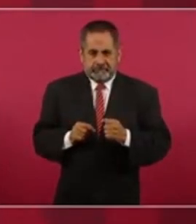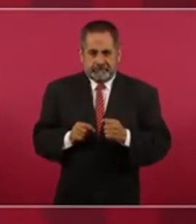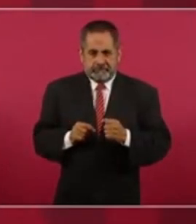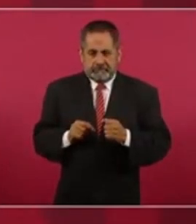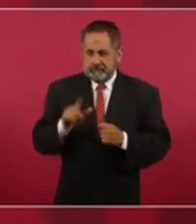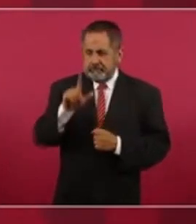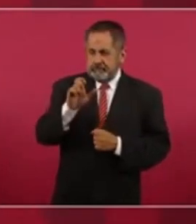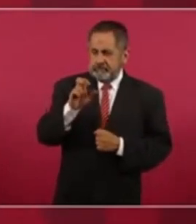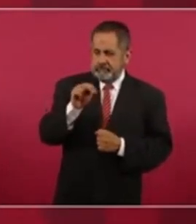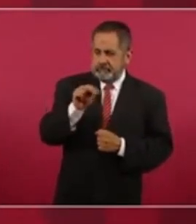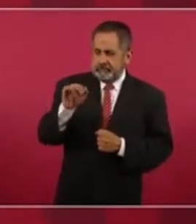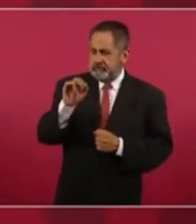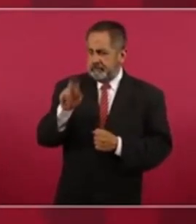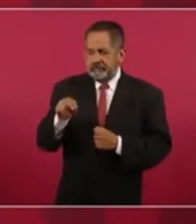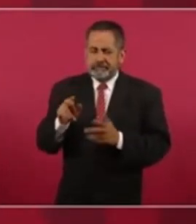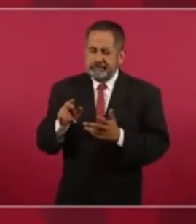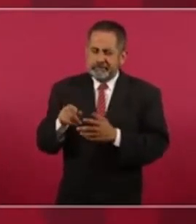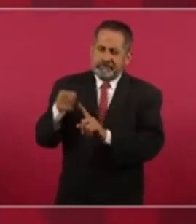Lenin